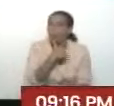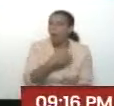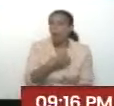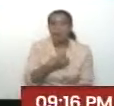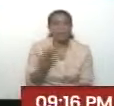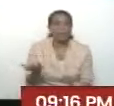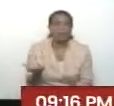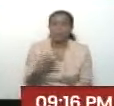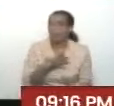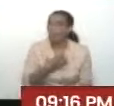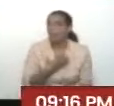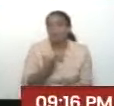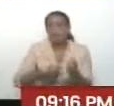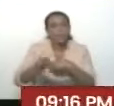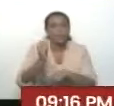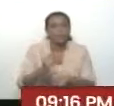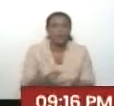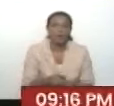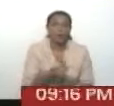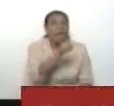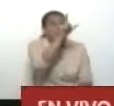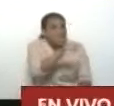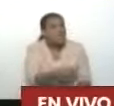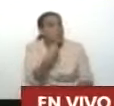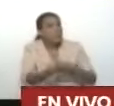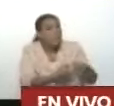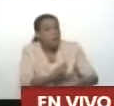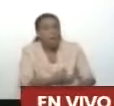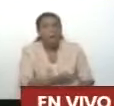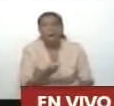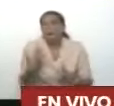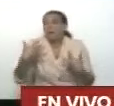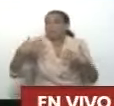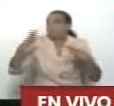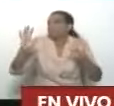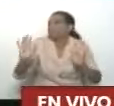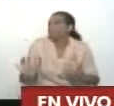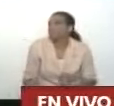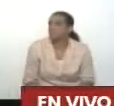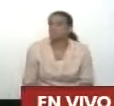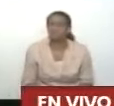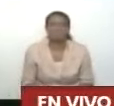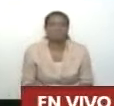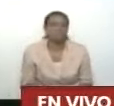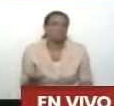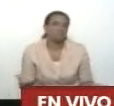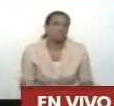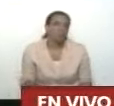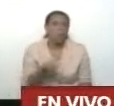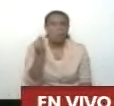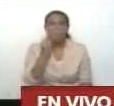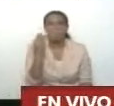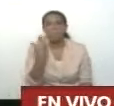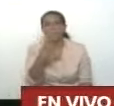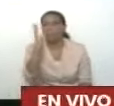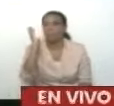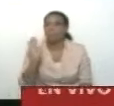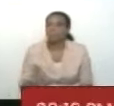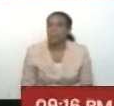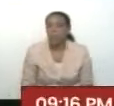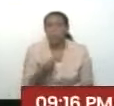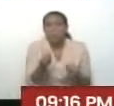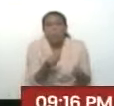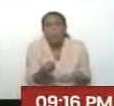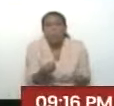Quien lo hizo es un ridículo. No sé cómo se dice en inglés. ¿Ah? ¿Cómo va a ser